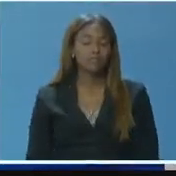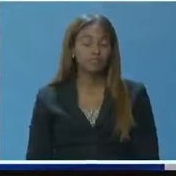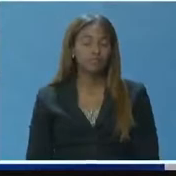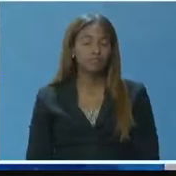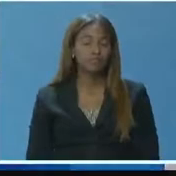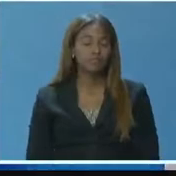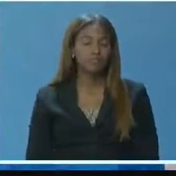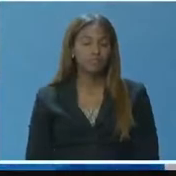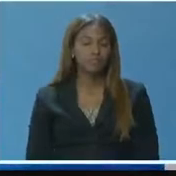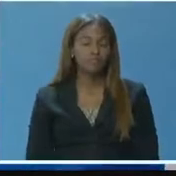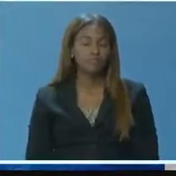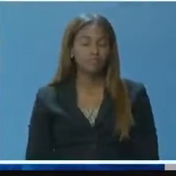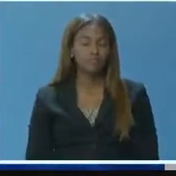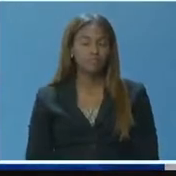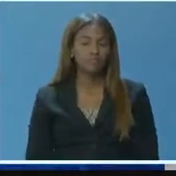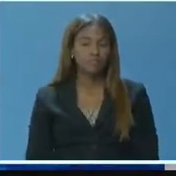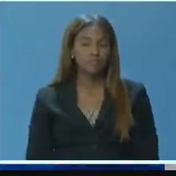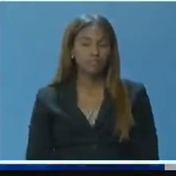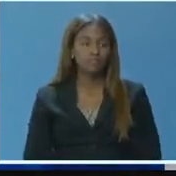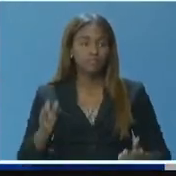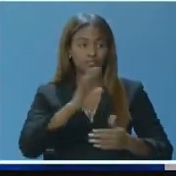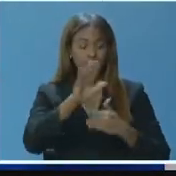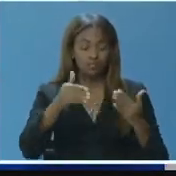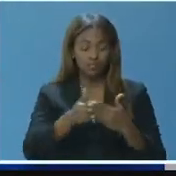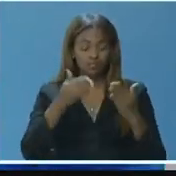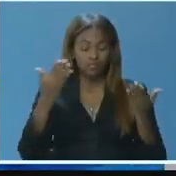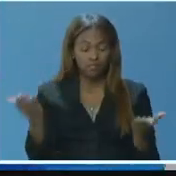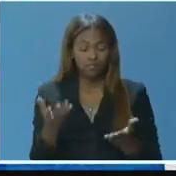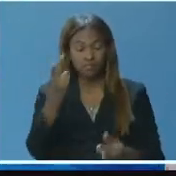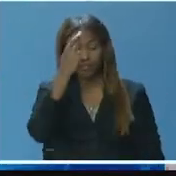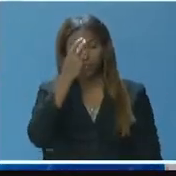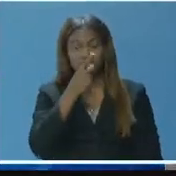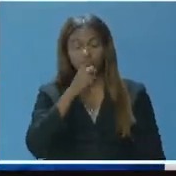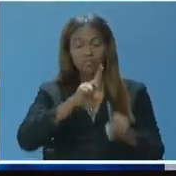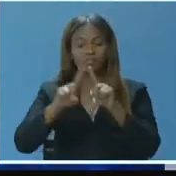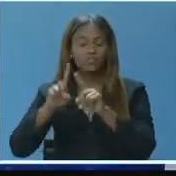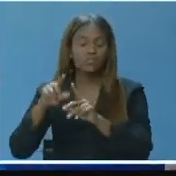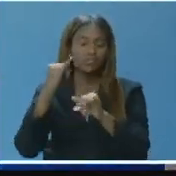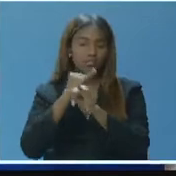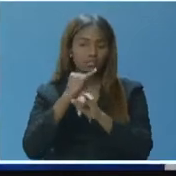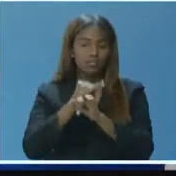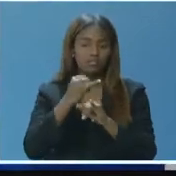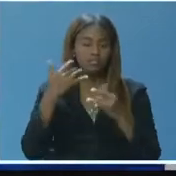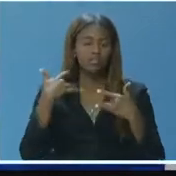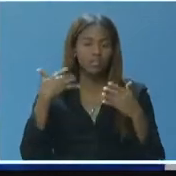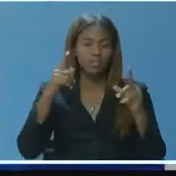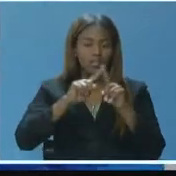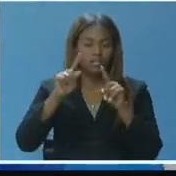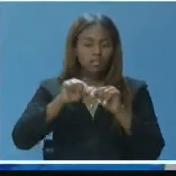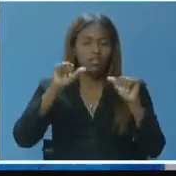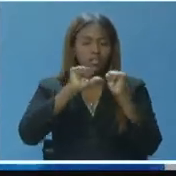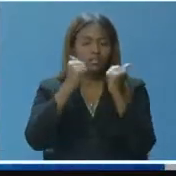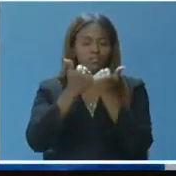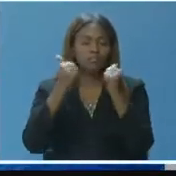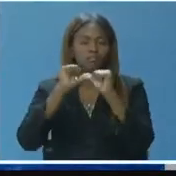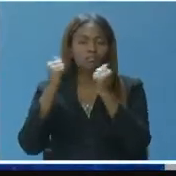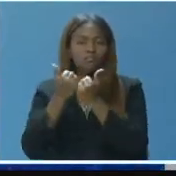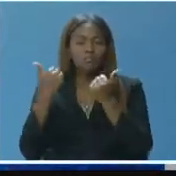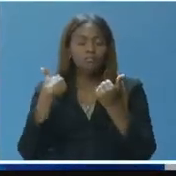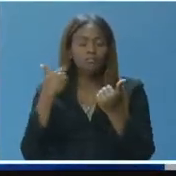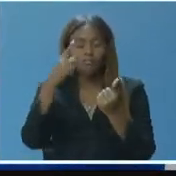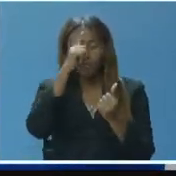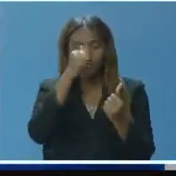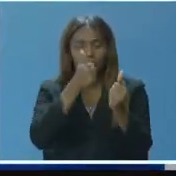abierto. Todas las cuentas bancarias en instituciones de cooperativa, de banco, que estén a nombre de Nelson